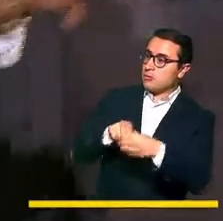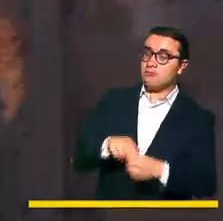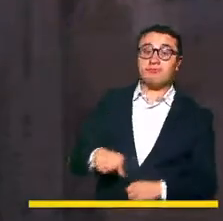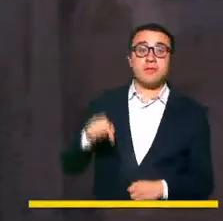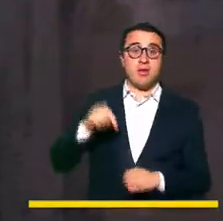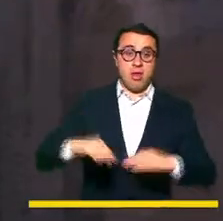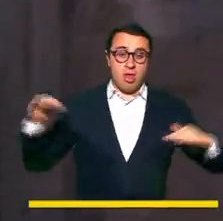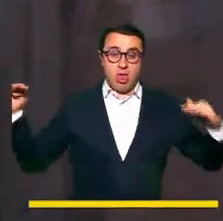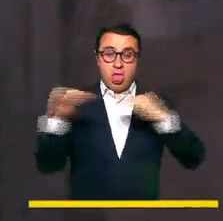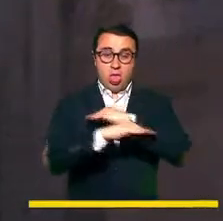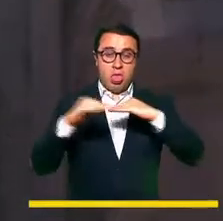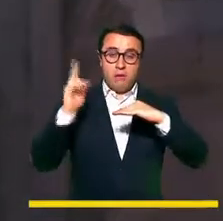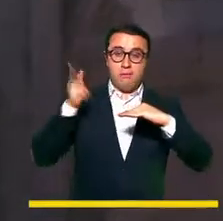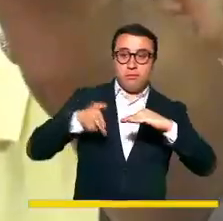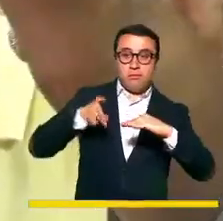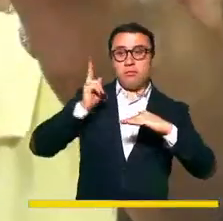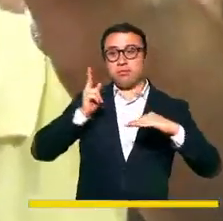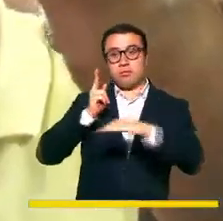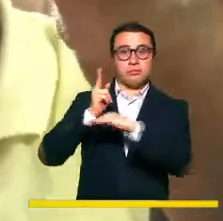peaje.